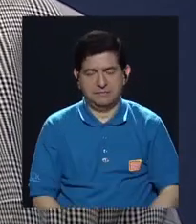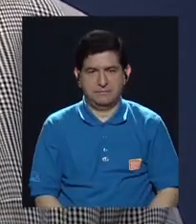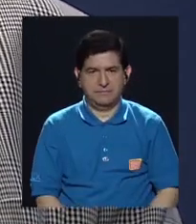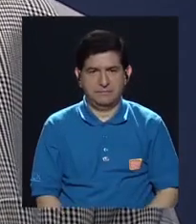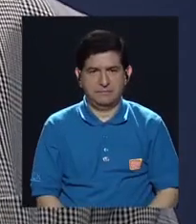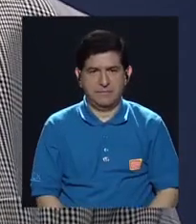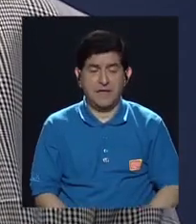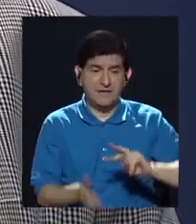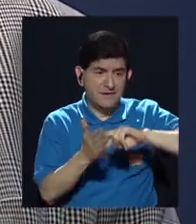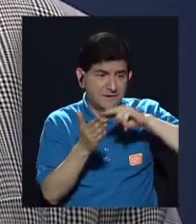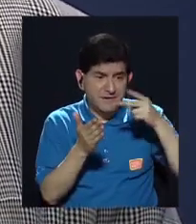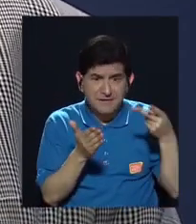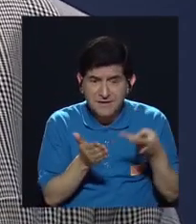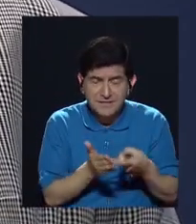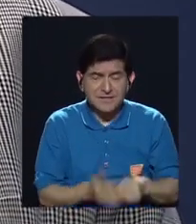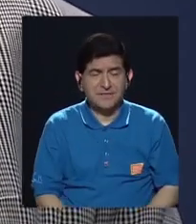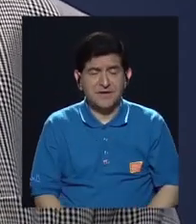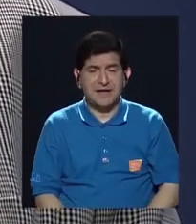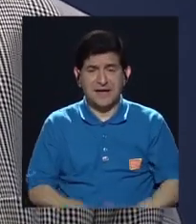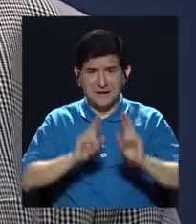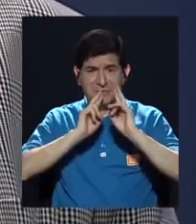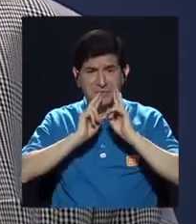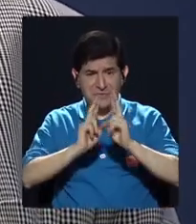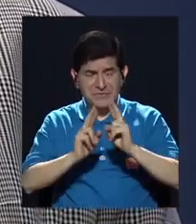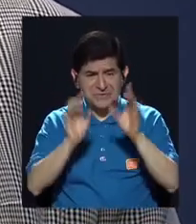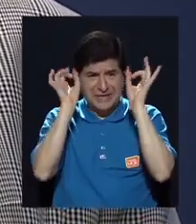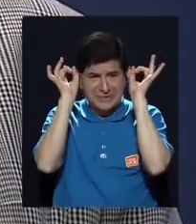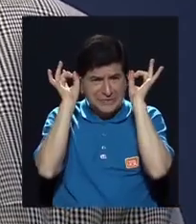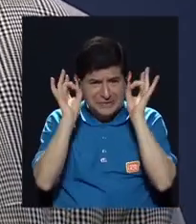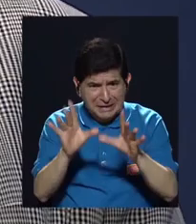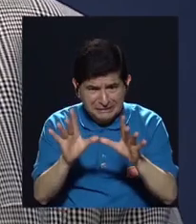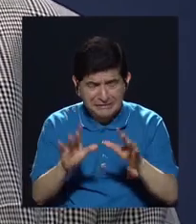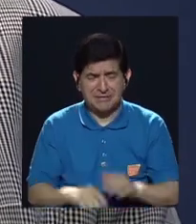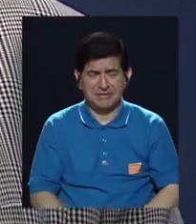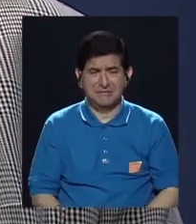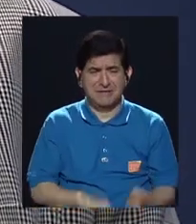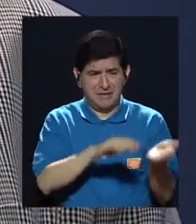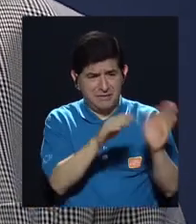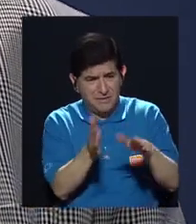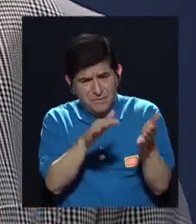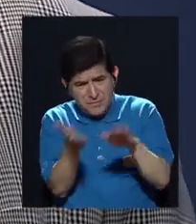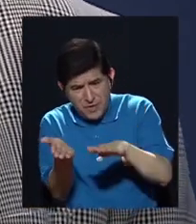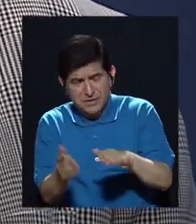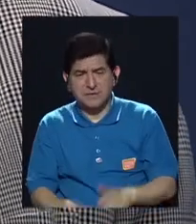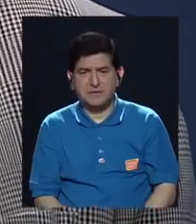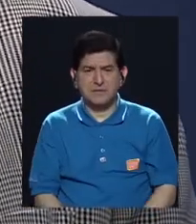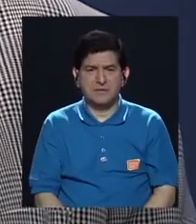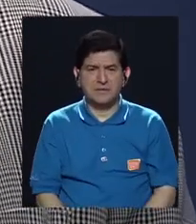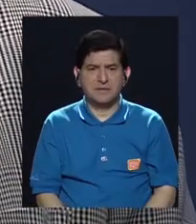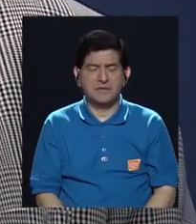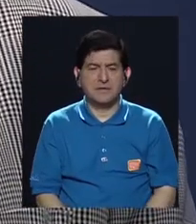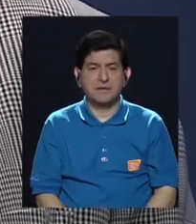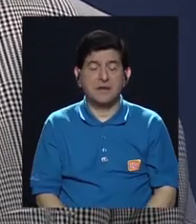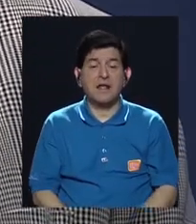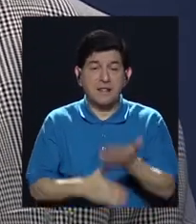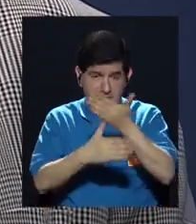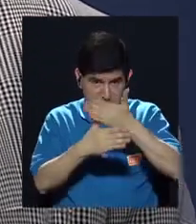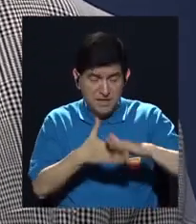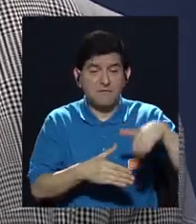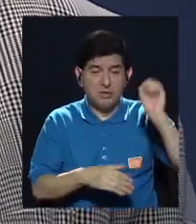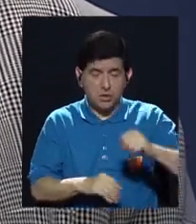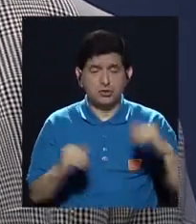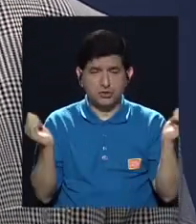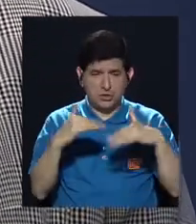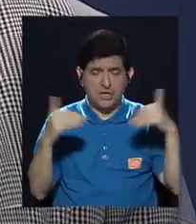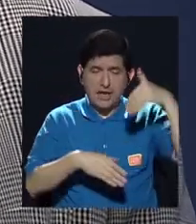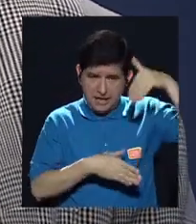que hubiera dejado consecuencias humanas tremendas, entre otras. Si dividió la guerra civil, porque a